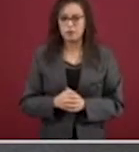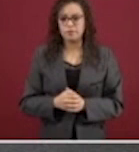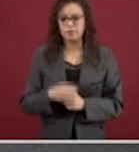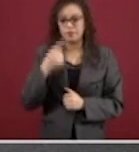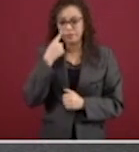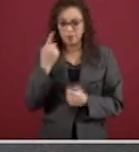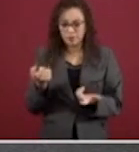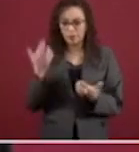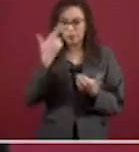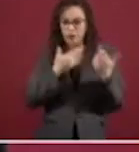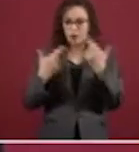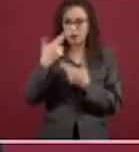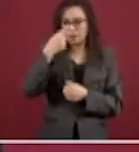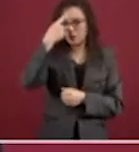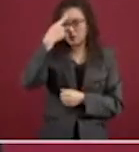probando